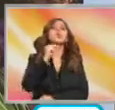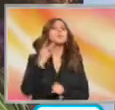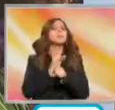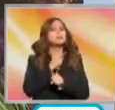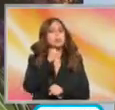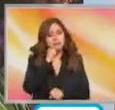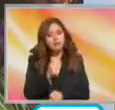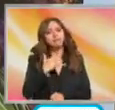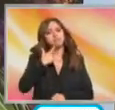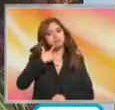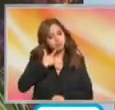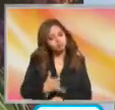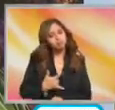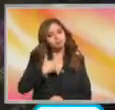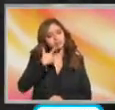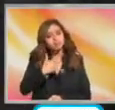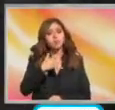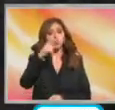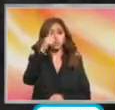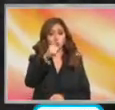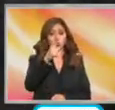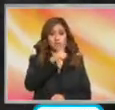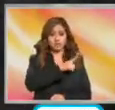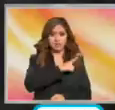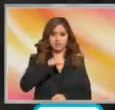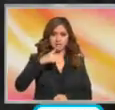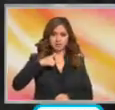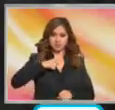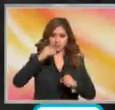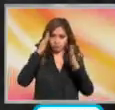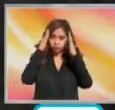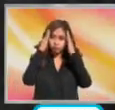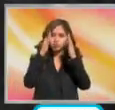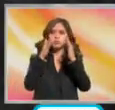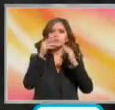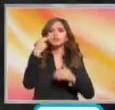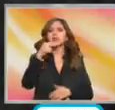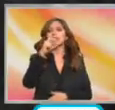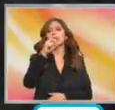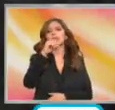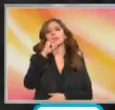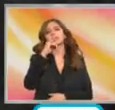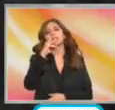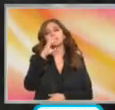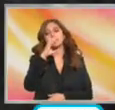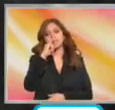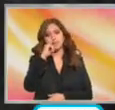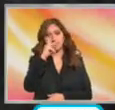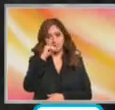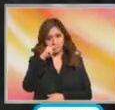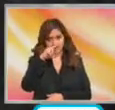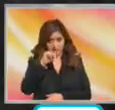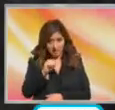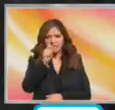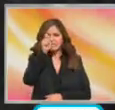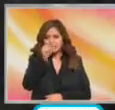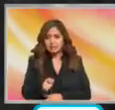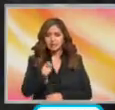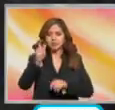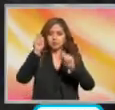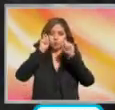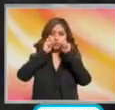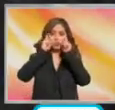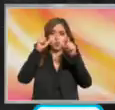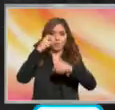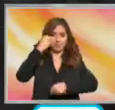formal. Disciplina, y tener ¿no, Norma? Mucha disciplina, mucha disciplina. Ya lo hemos platicado, hay que levantarse temprano, Sí. hay que